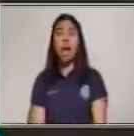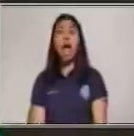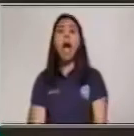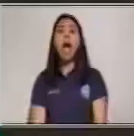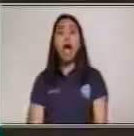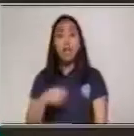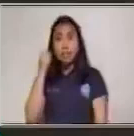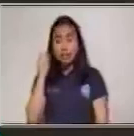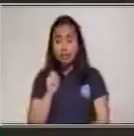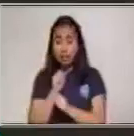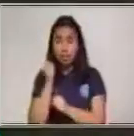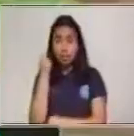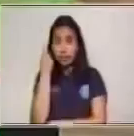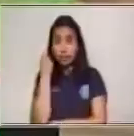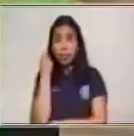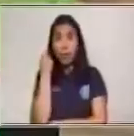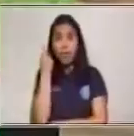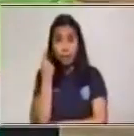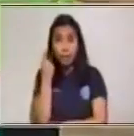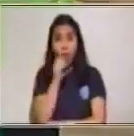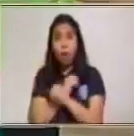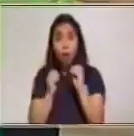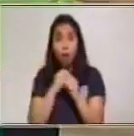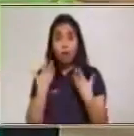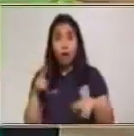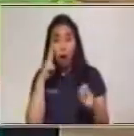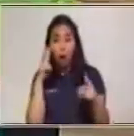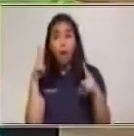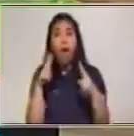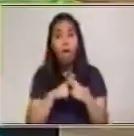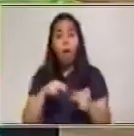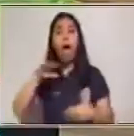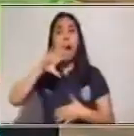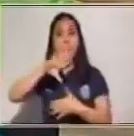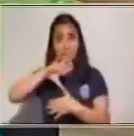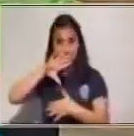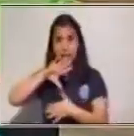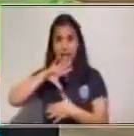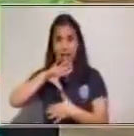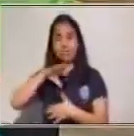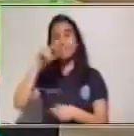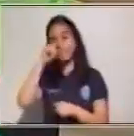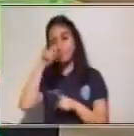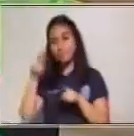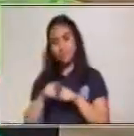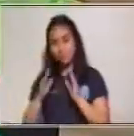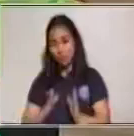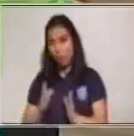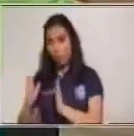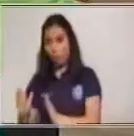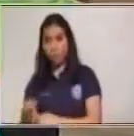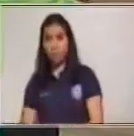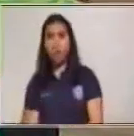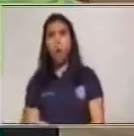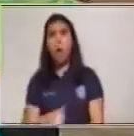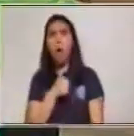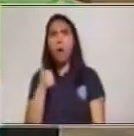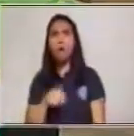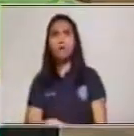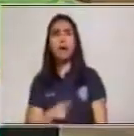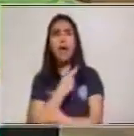Revolución Francesa, Y por